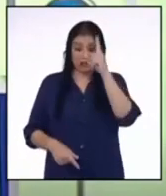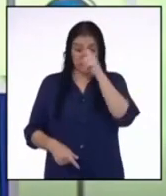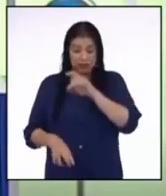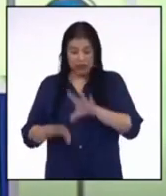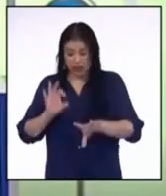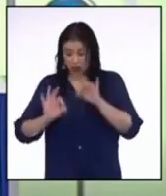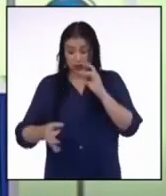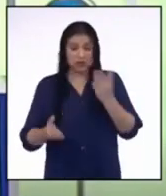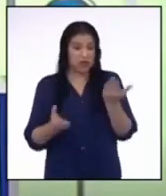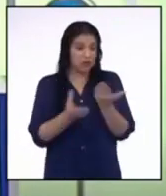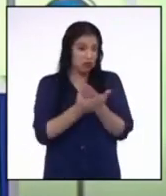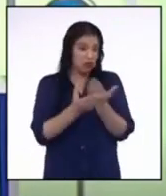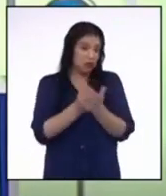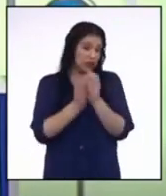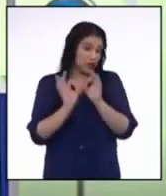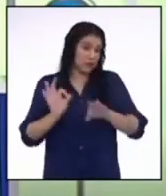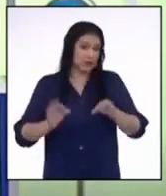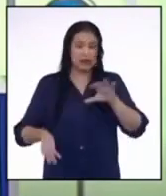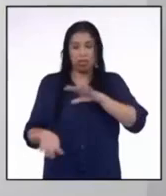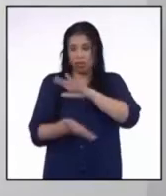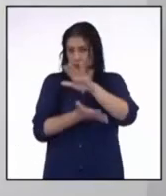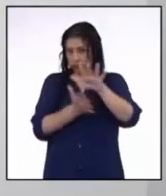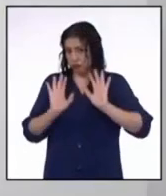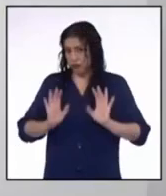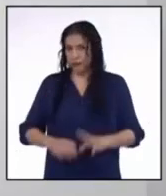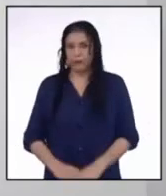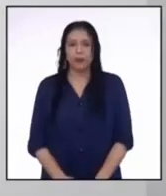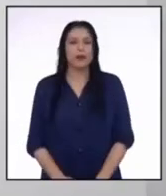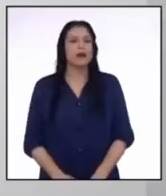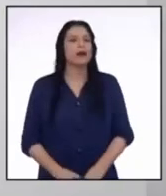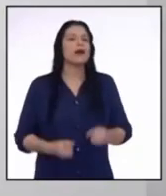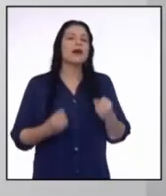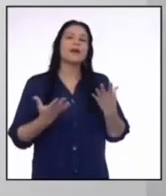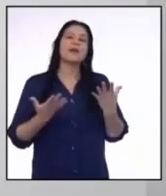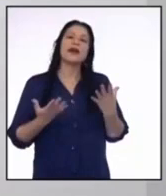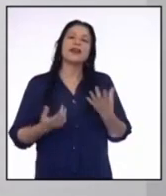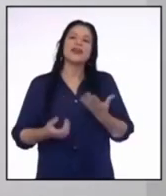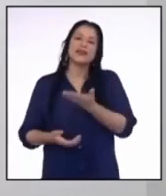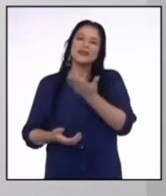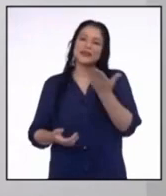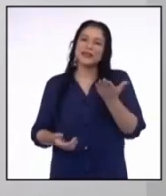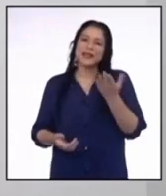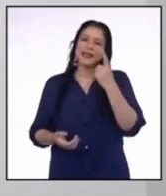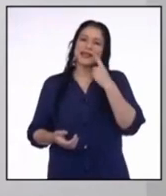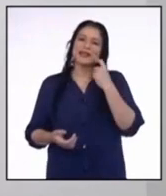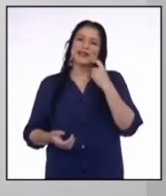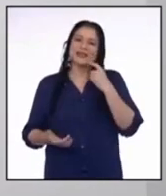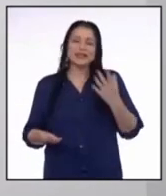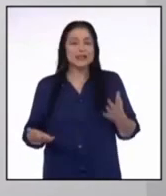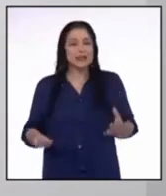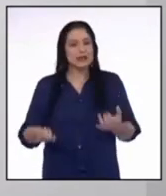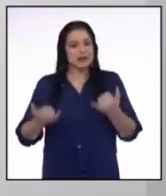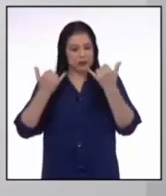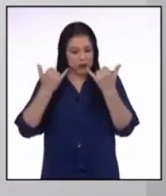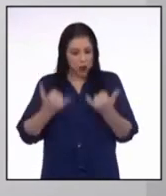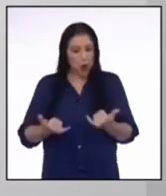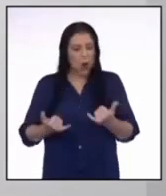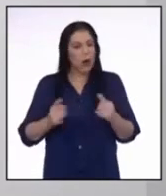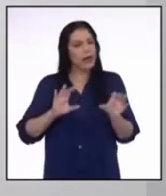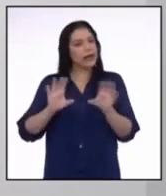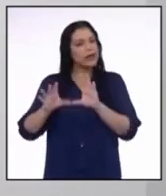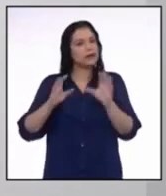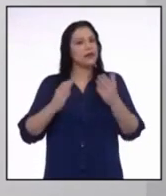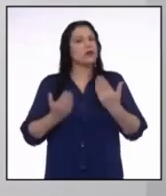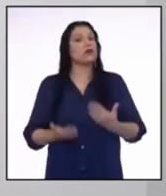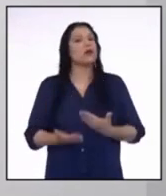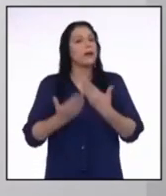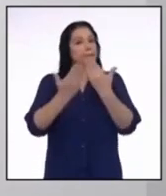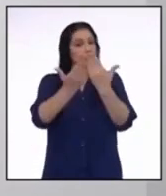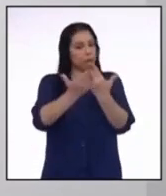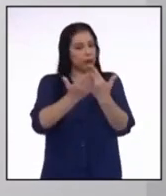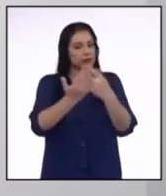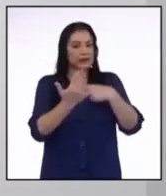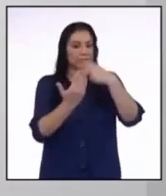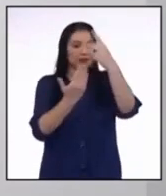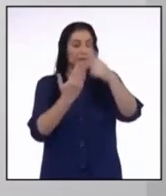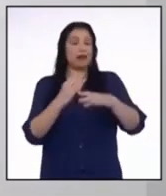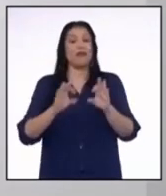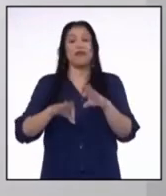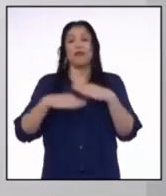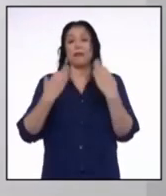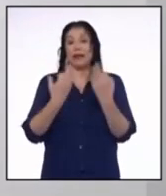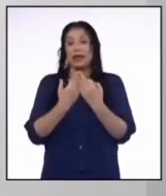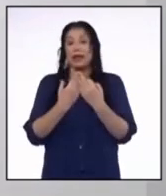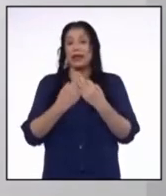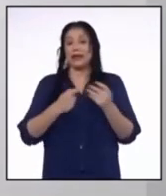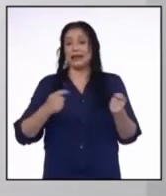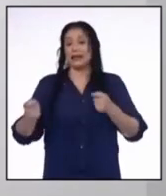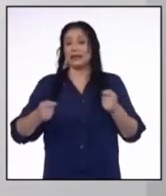encontrar los documentos si están desordenados. Bueno, chicas y chicos, hoy hicieron la propuesta del Plan